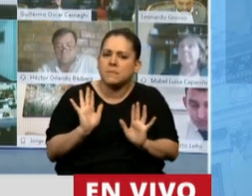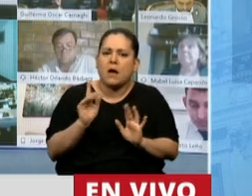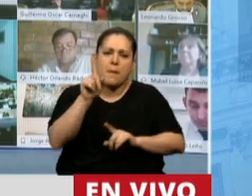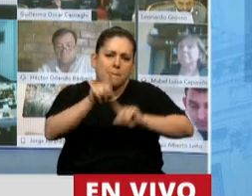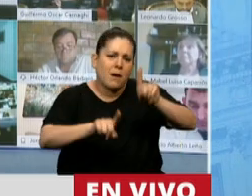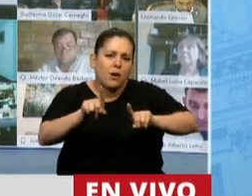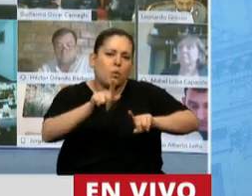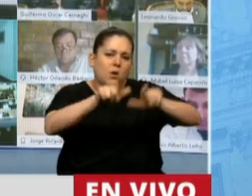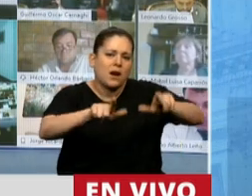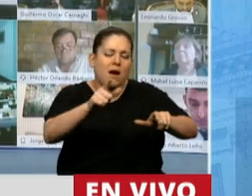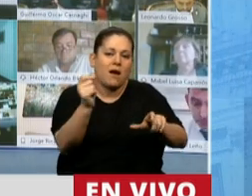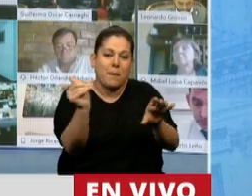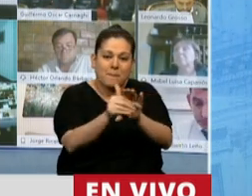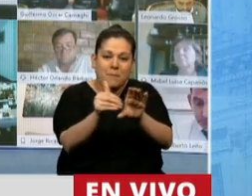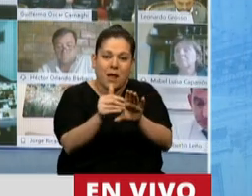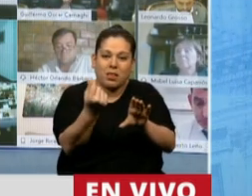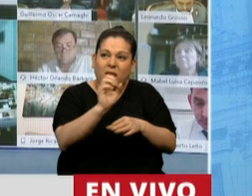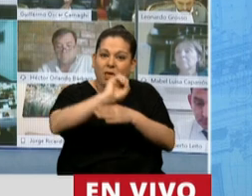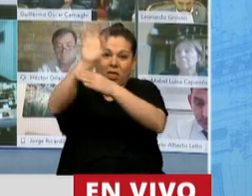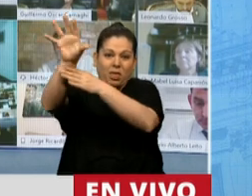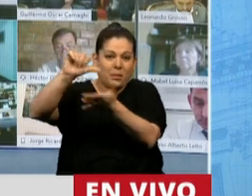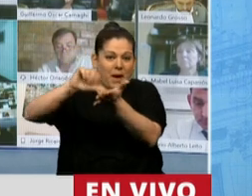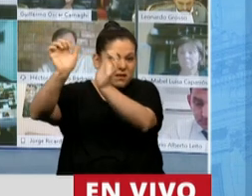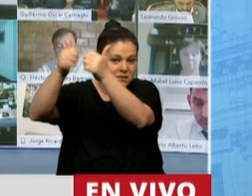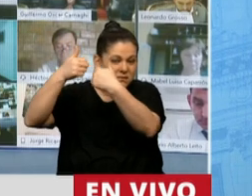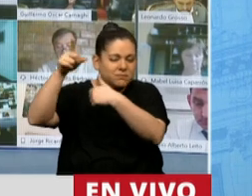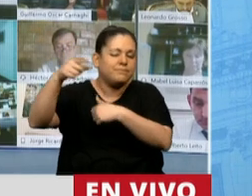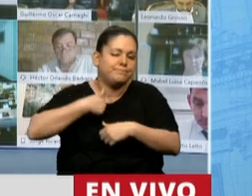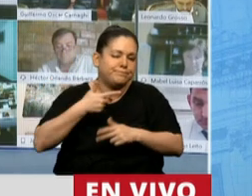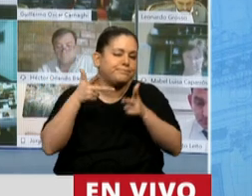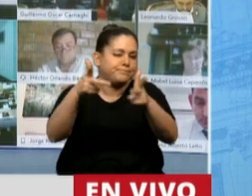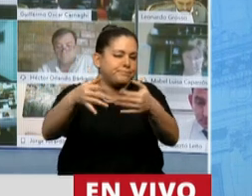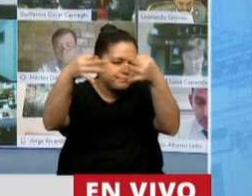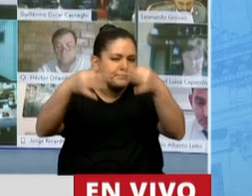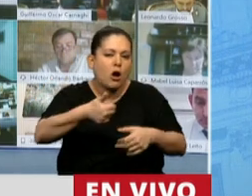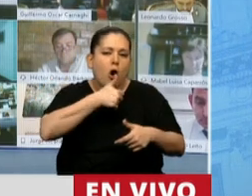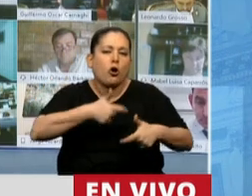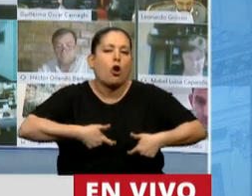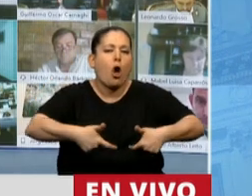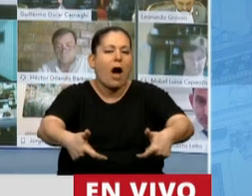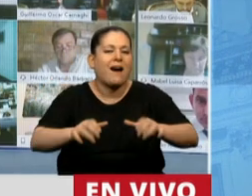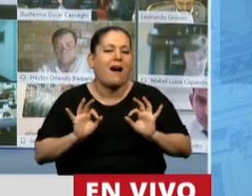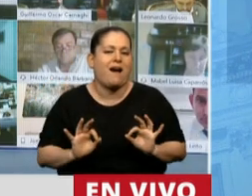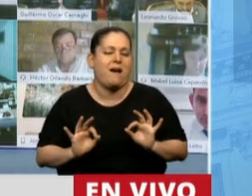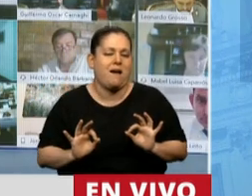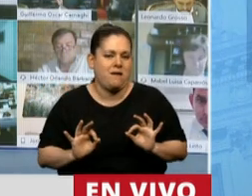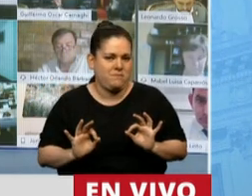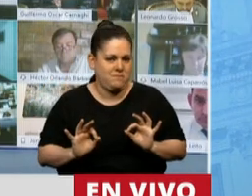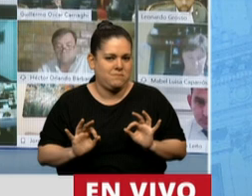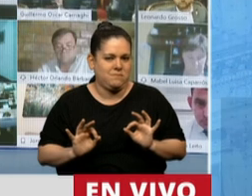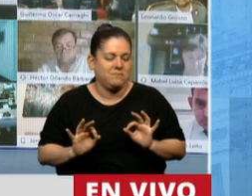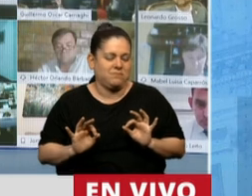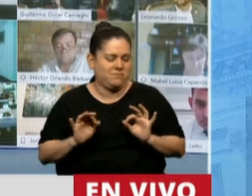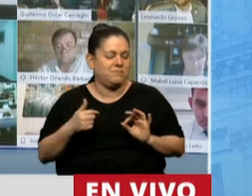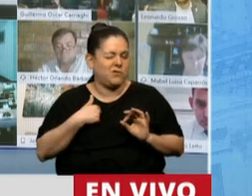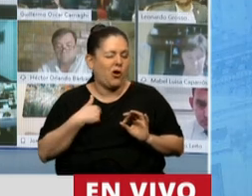plata en los paraísos en las guida insisto yo lo llamaría cloaca o letrina eh seguramente